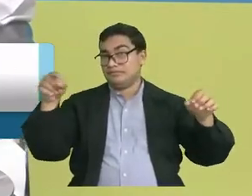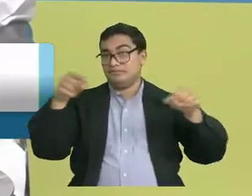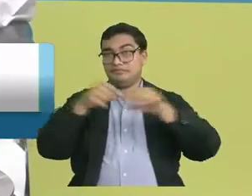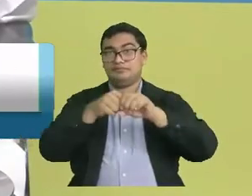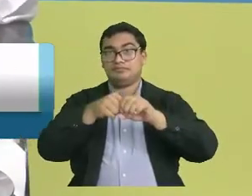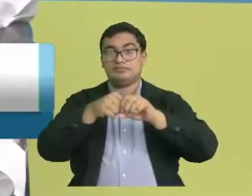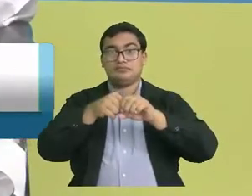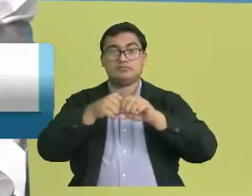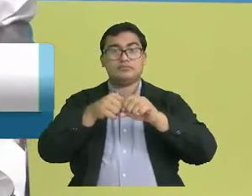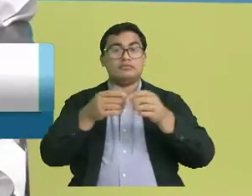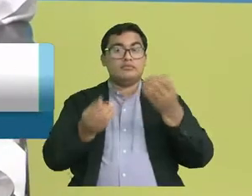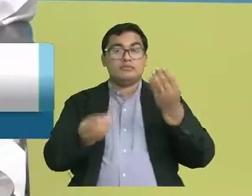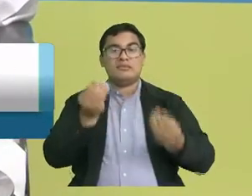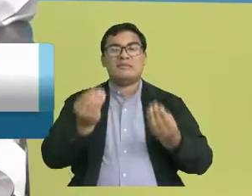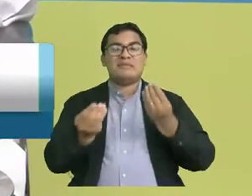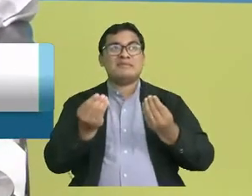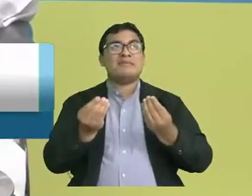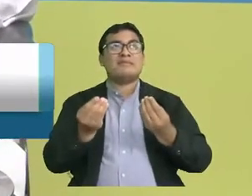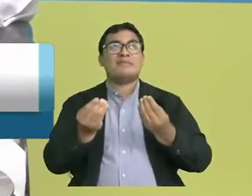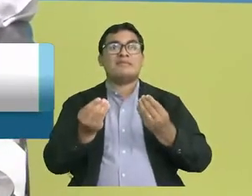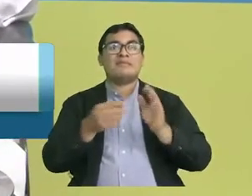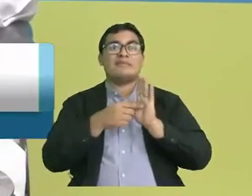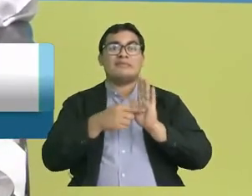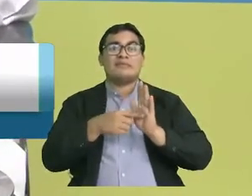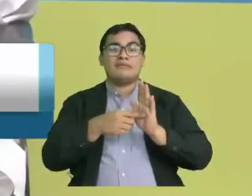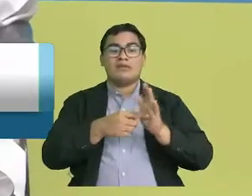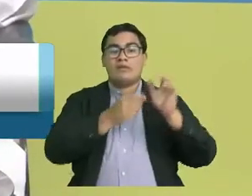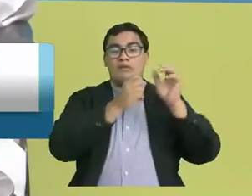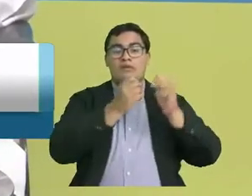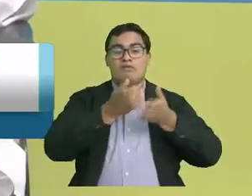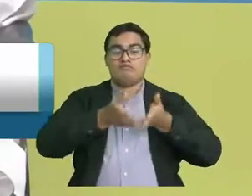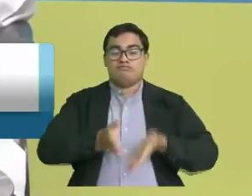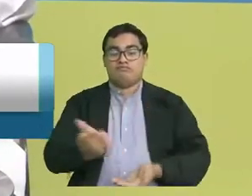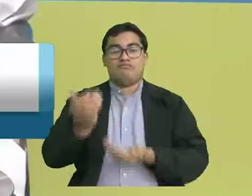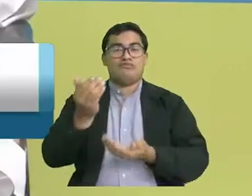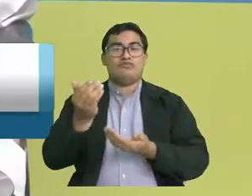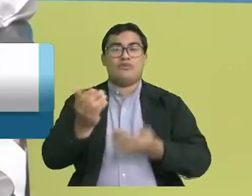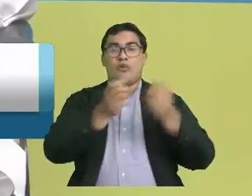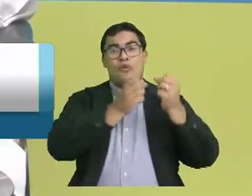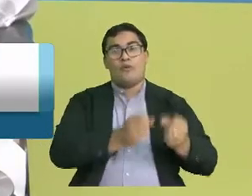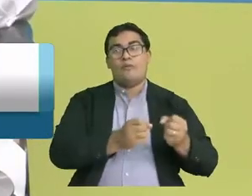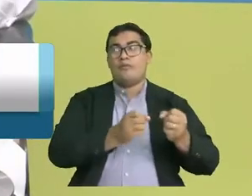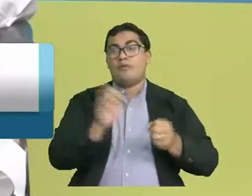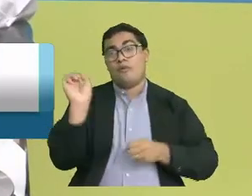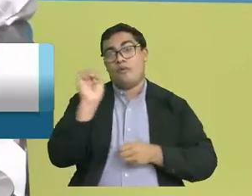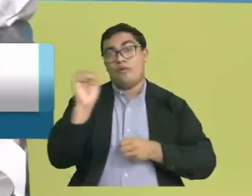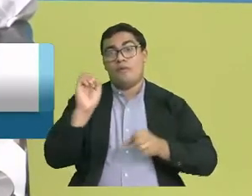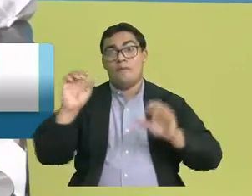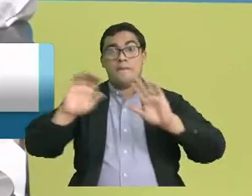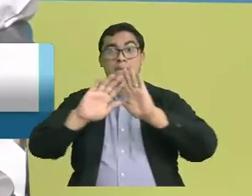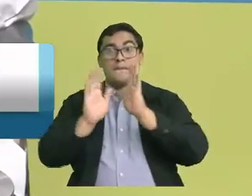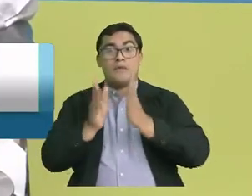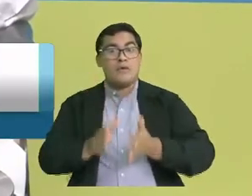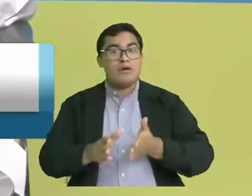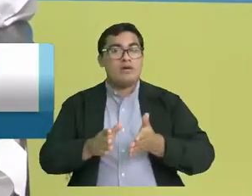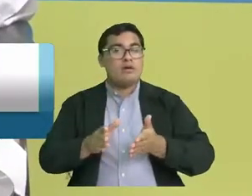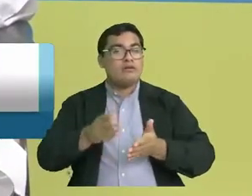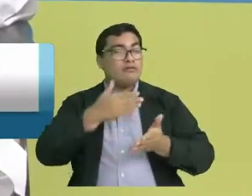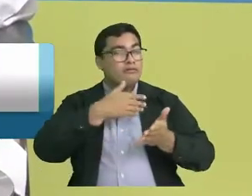Entonces, en dependencia de eso, va a ser varón o va a ser mujer. Pero la cosa no es tan